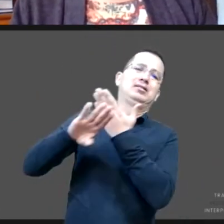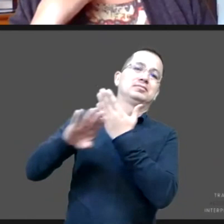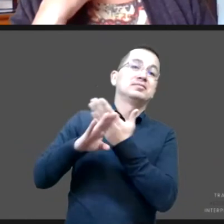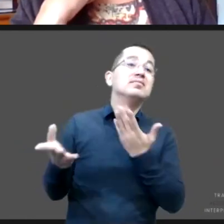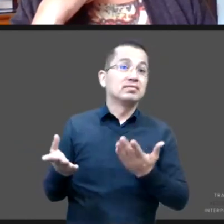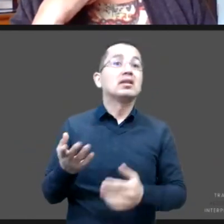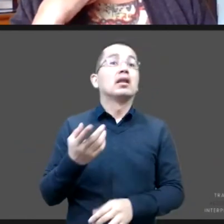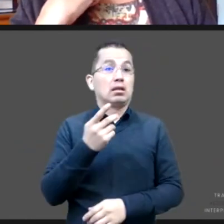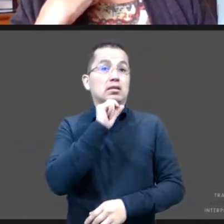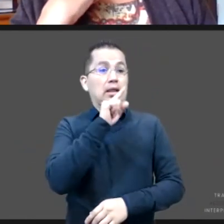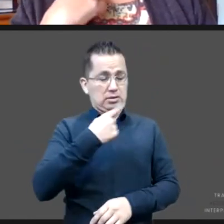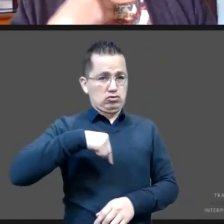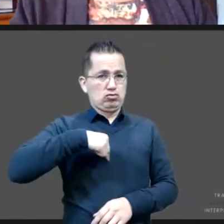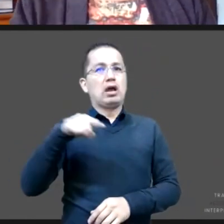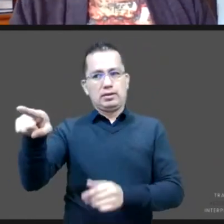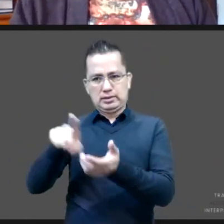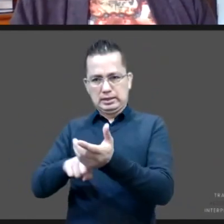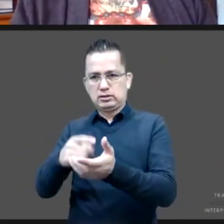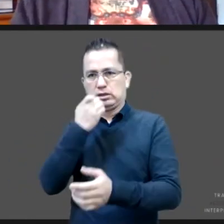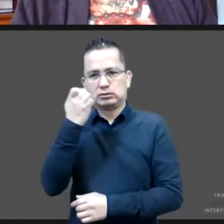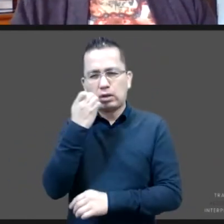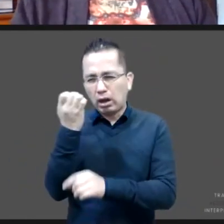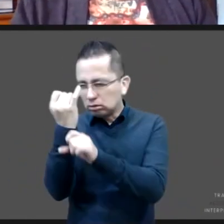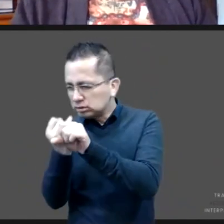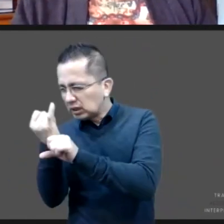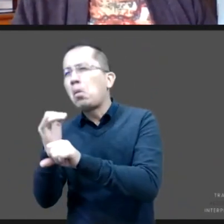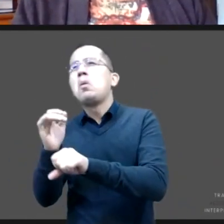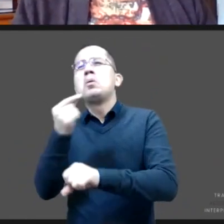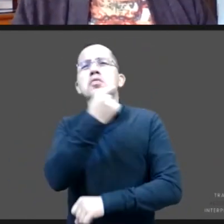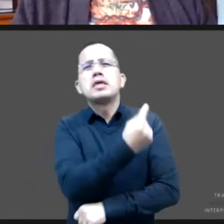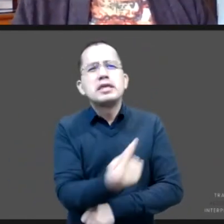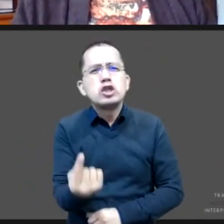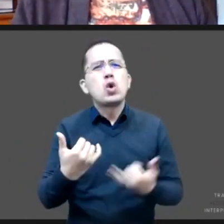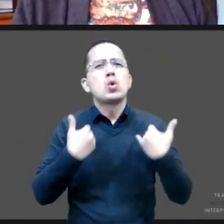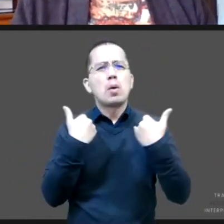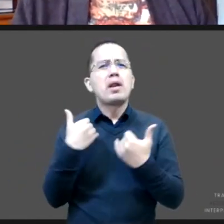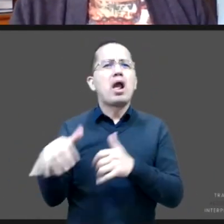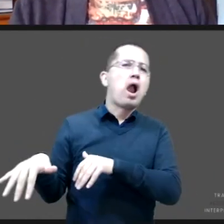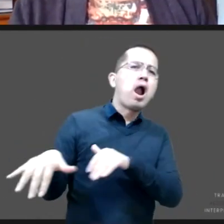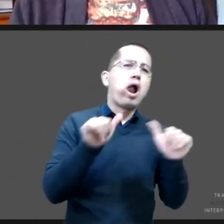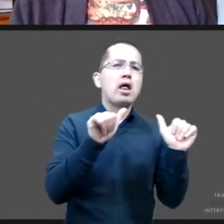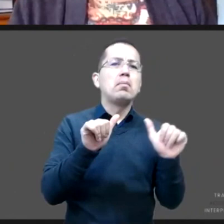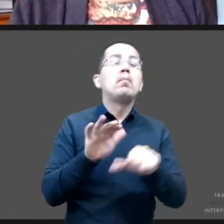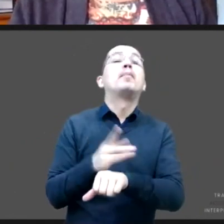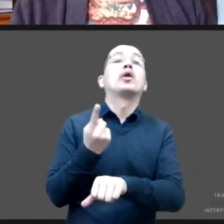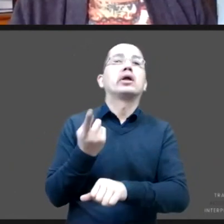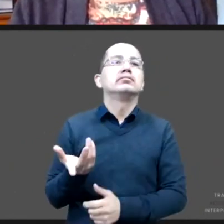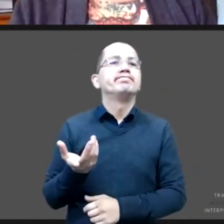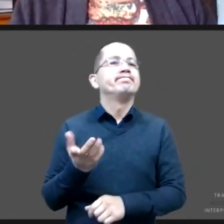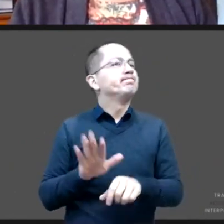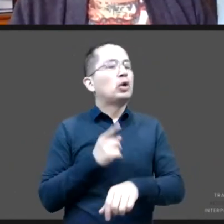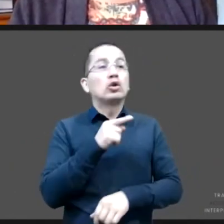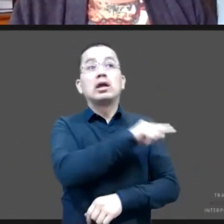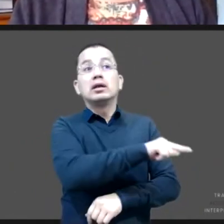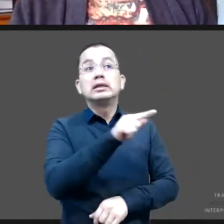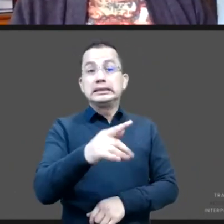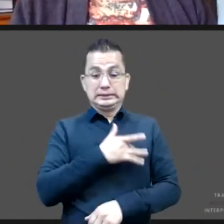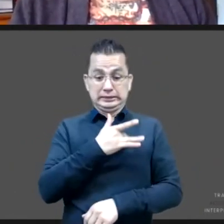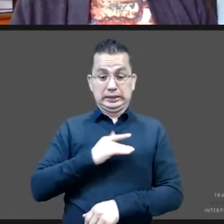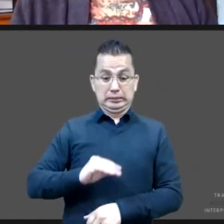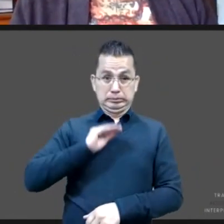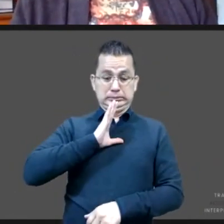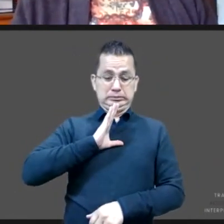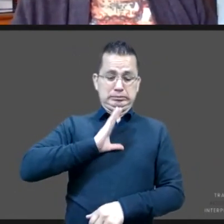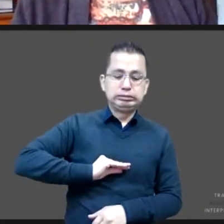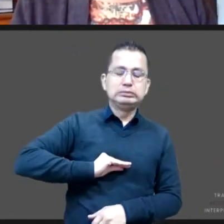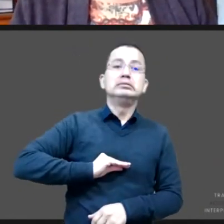hecho sobre la deserción escolar que muchas de las razones por las cuales se van de la escuela tienen que ver con la baja autoestima que provocan